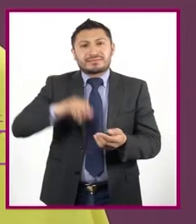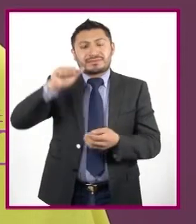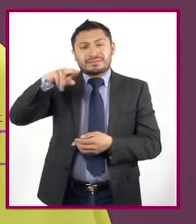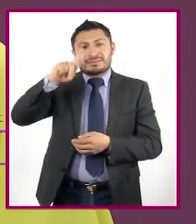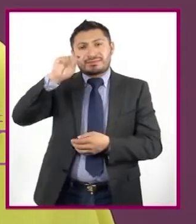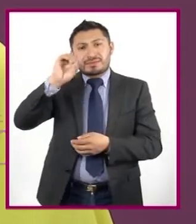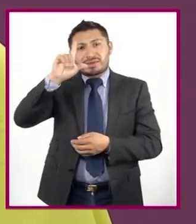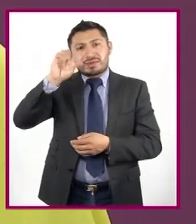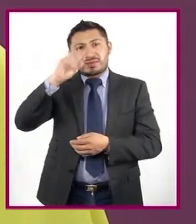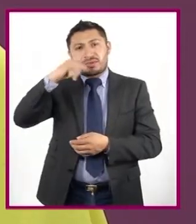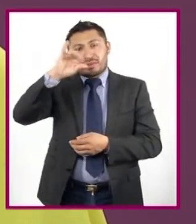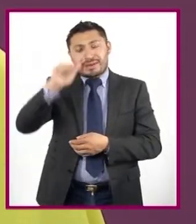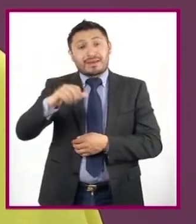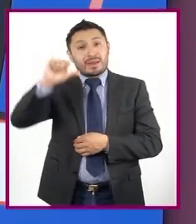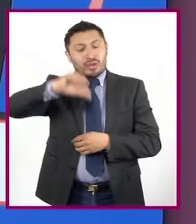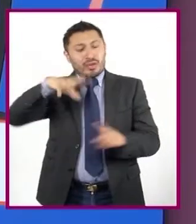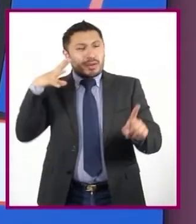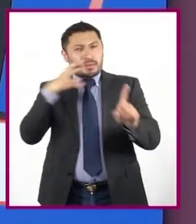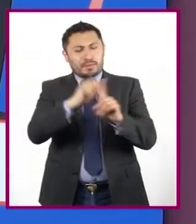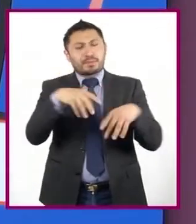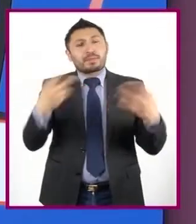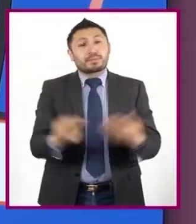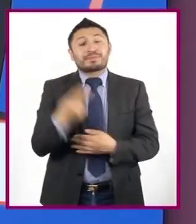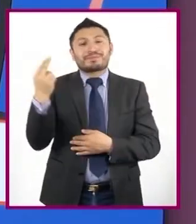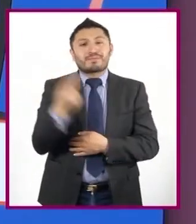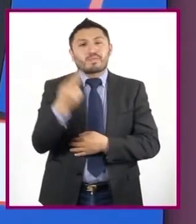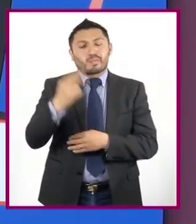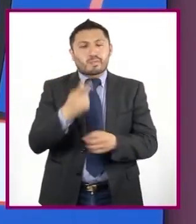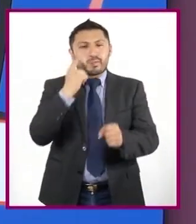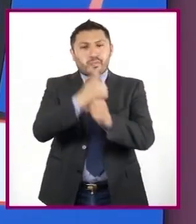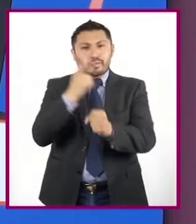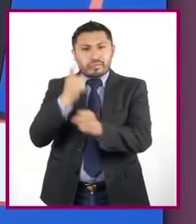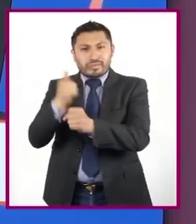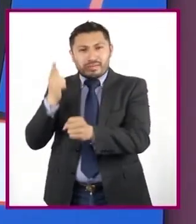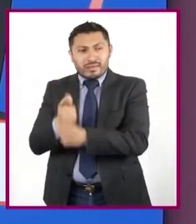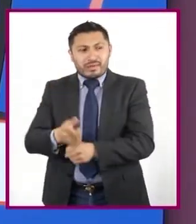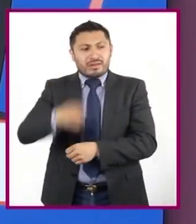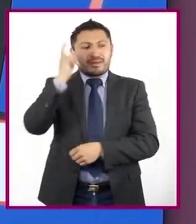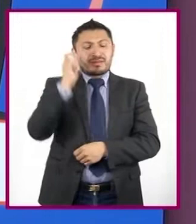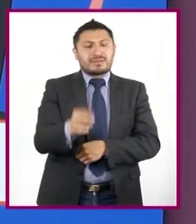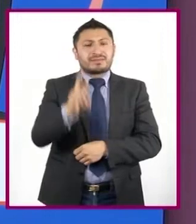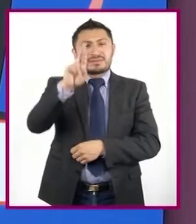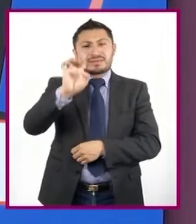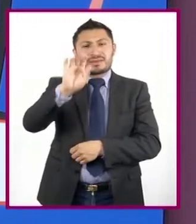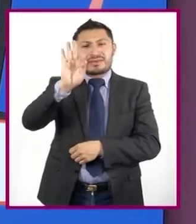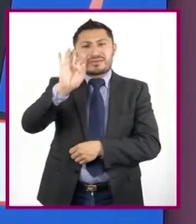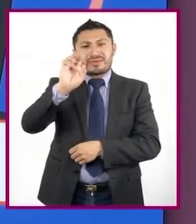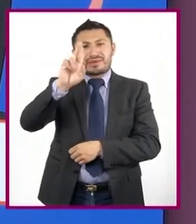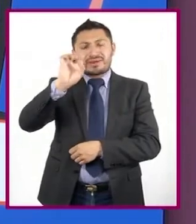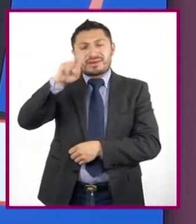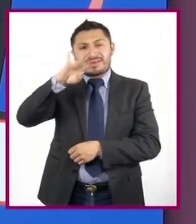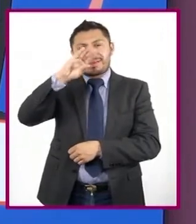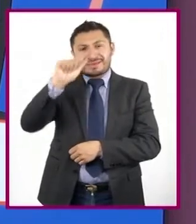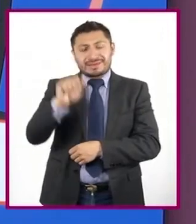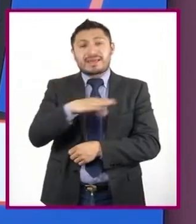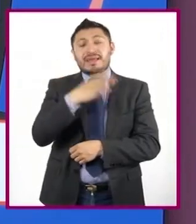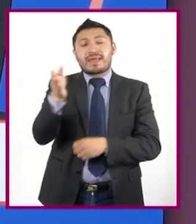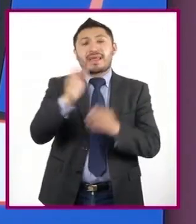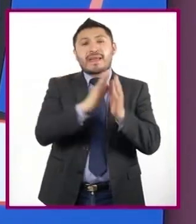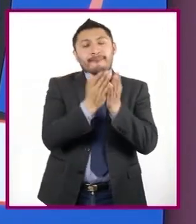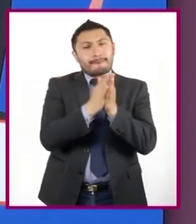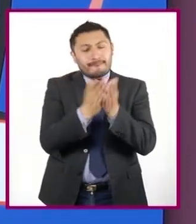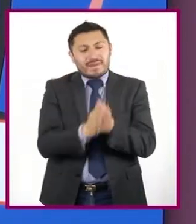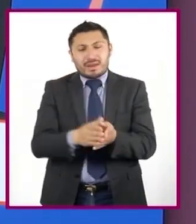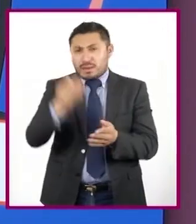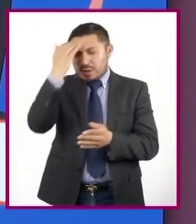el propósito es necesario identificar qué es una referencia bibliográfica, conocer su